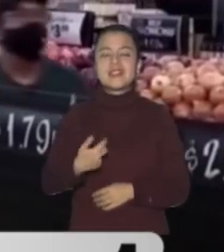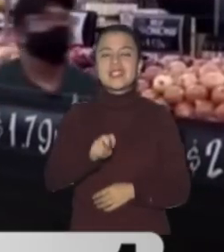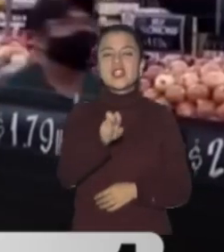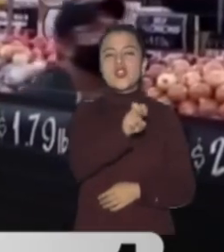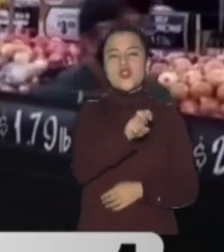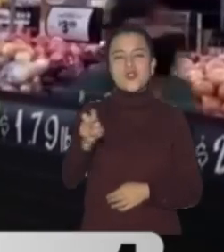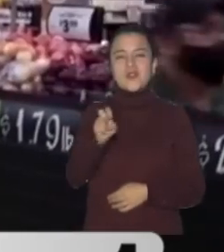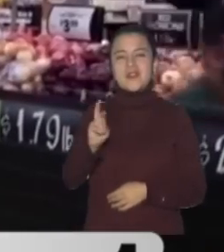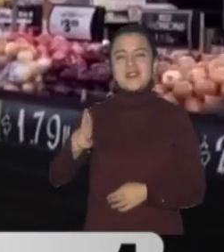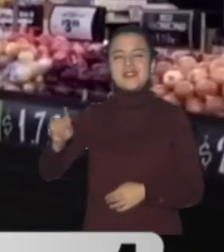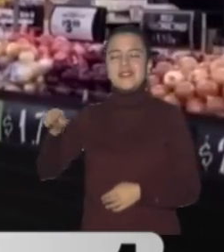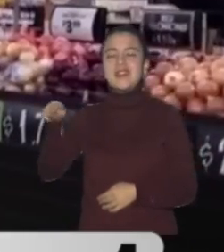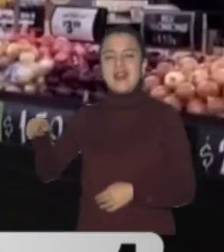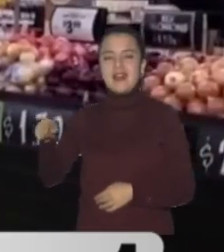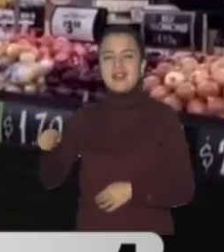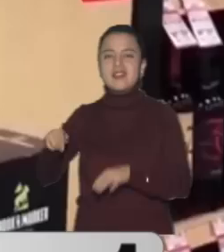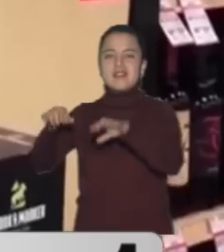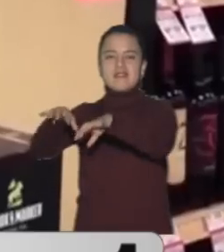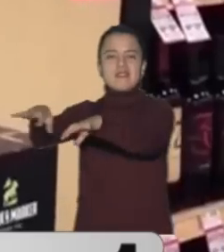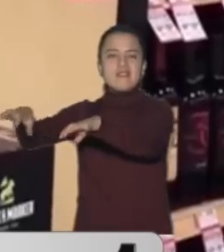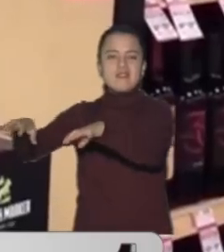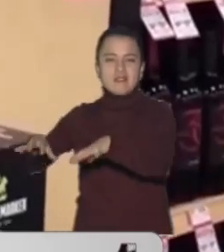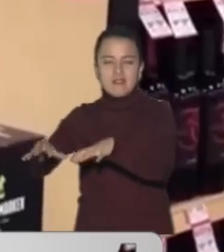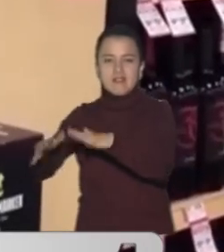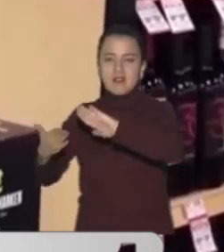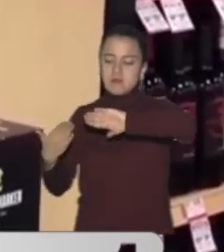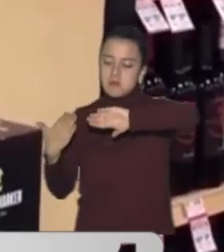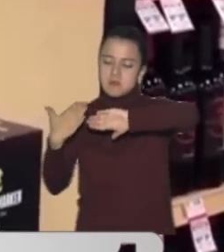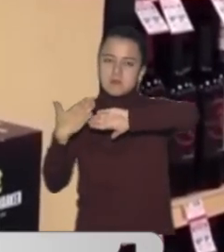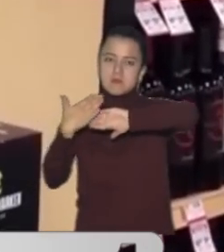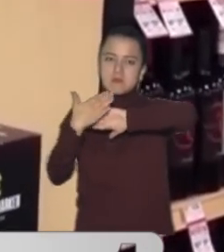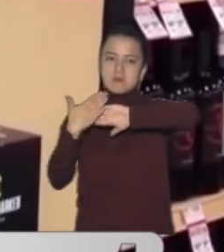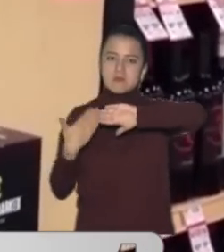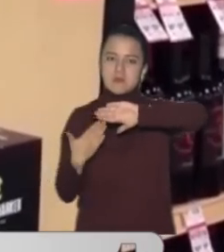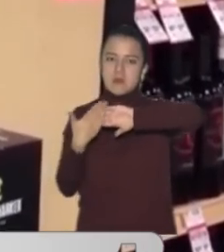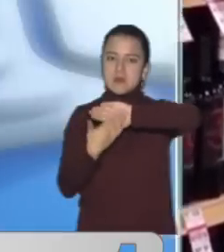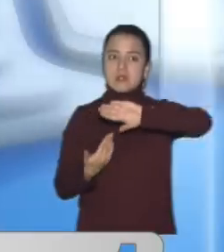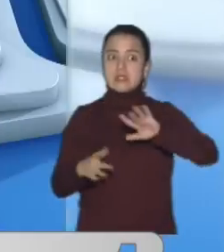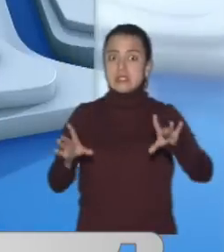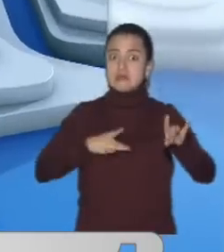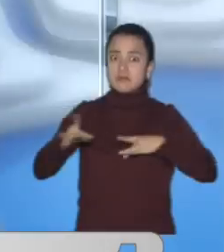de Estados Unidos se encuentran en condados considerados con altos niveles de transmisión.